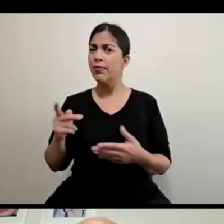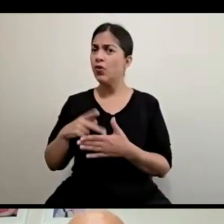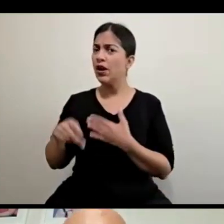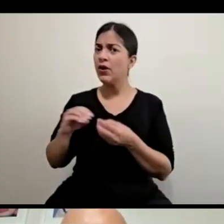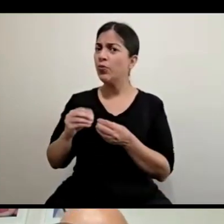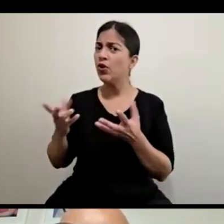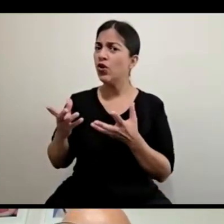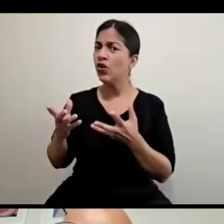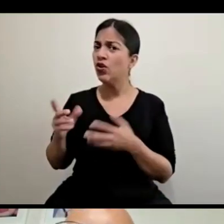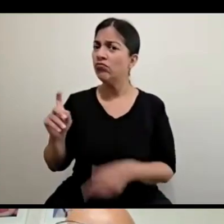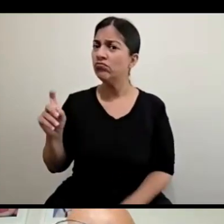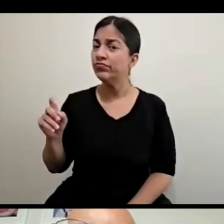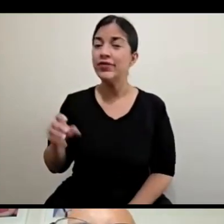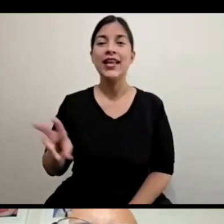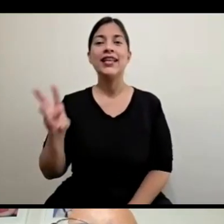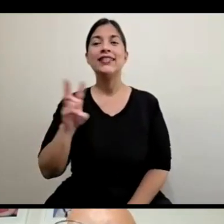Javier?